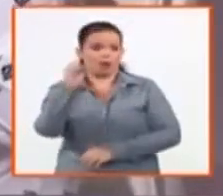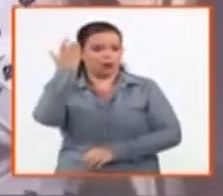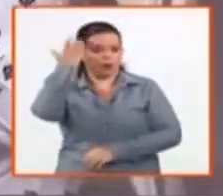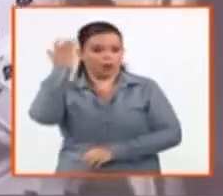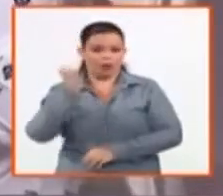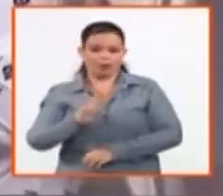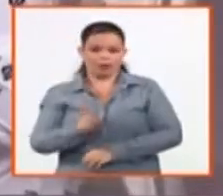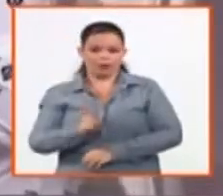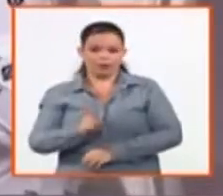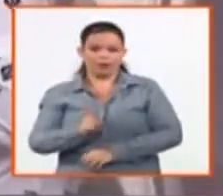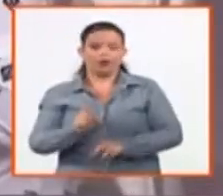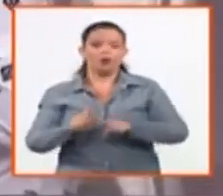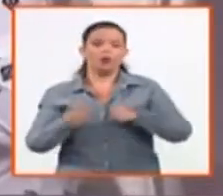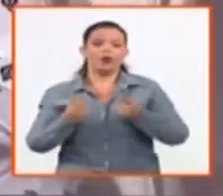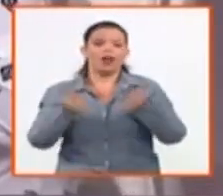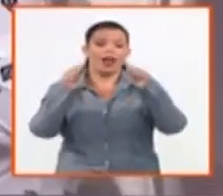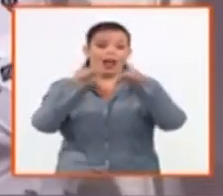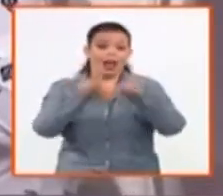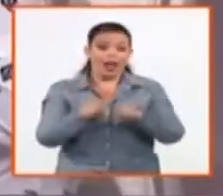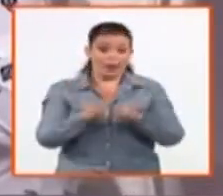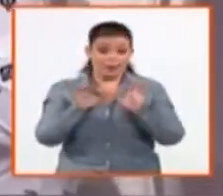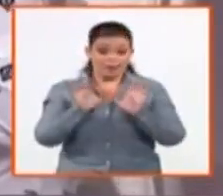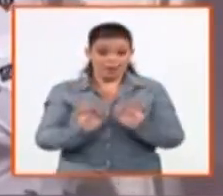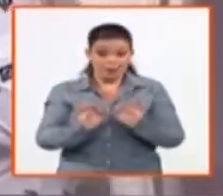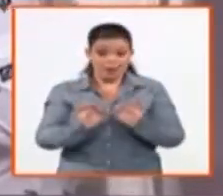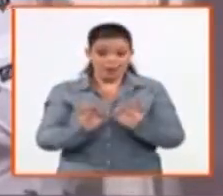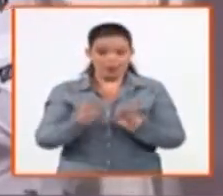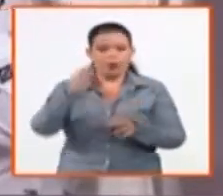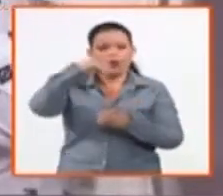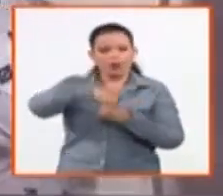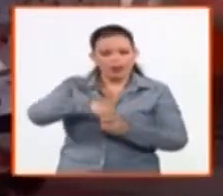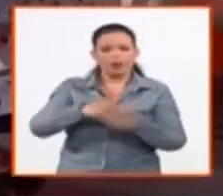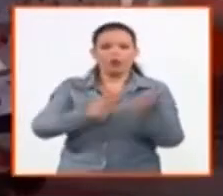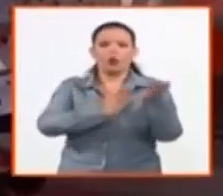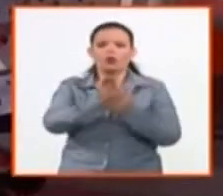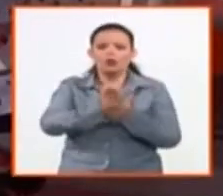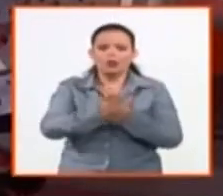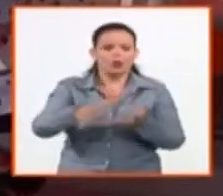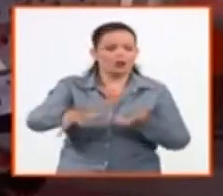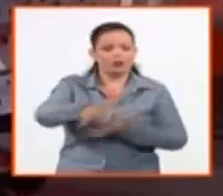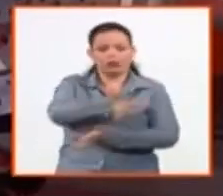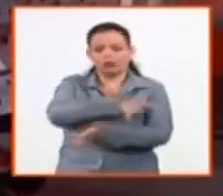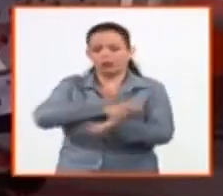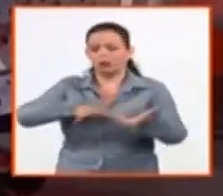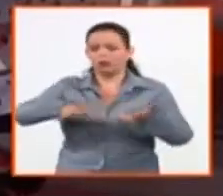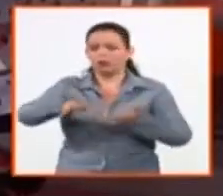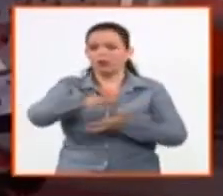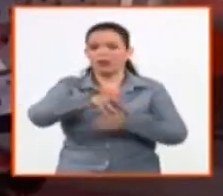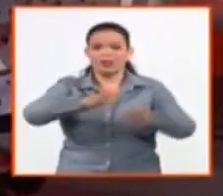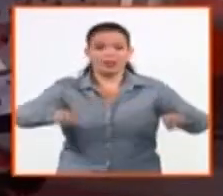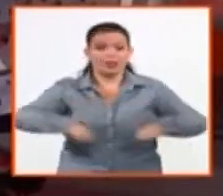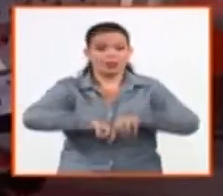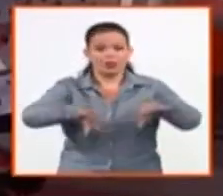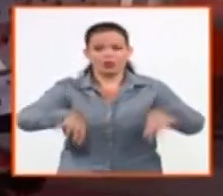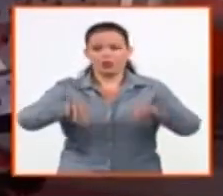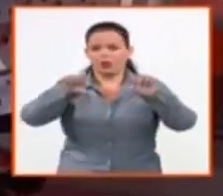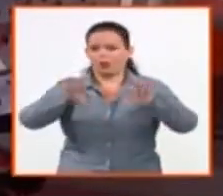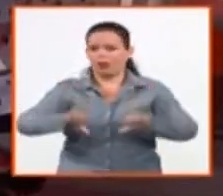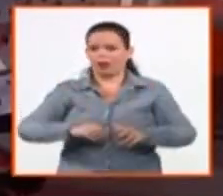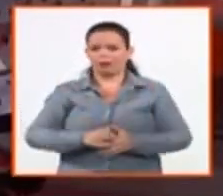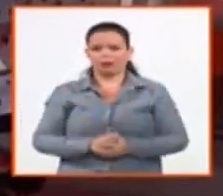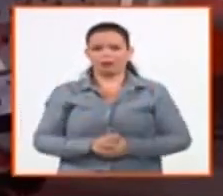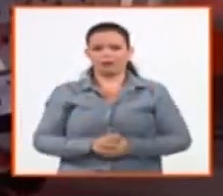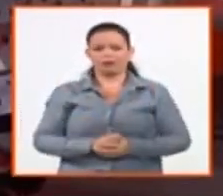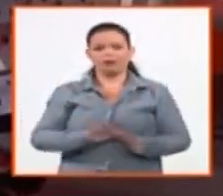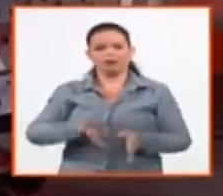de un país que prácticamente está en caos. Yo quería preguntarle también, porque fue muy llamativo todo lo que se habló con